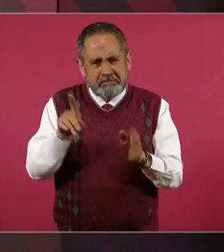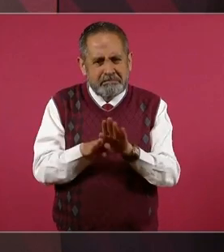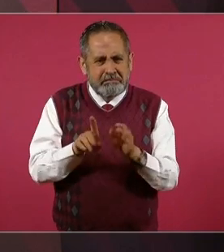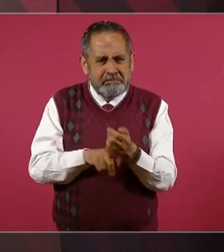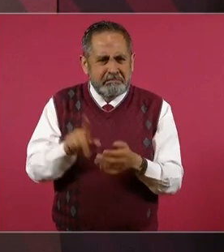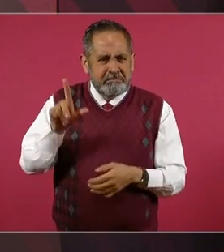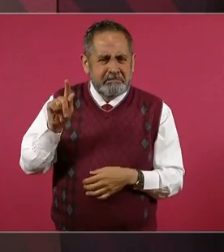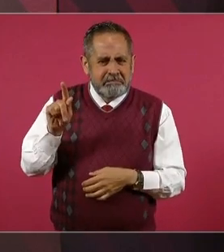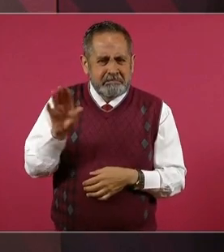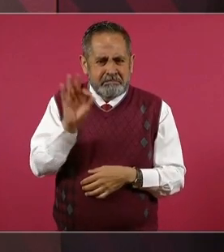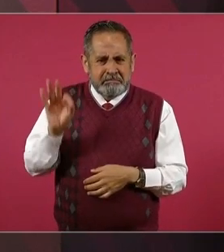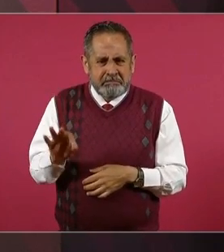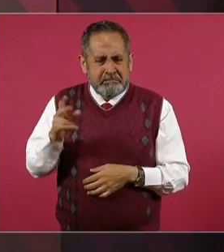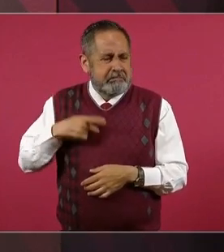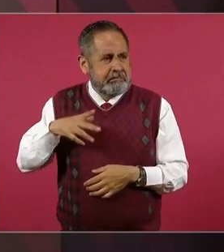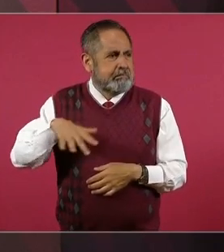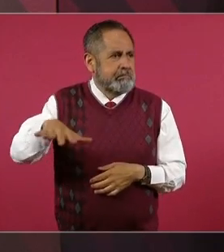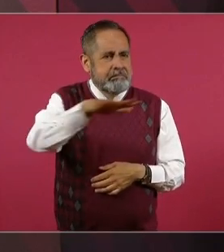70%